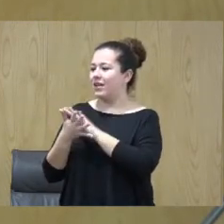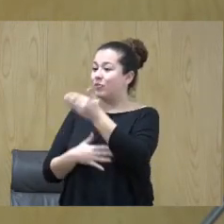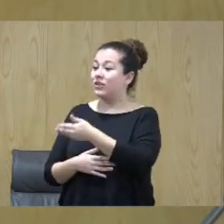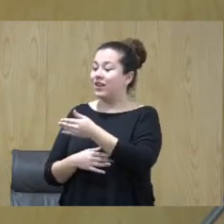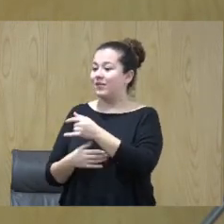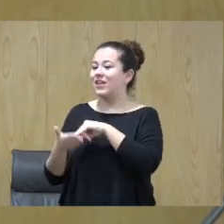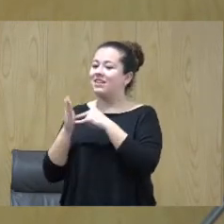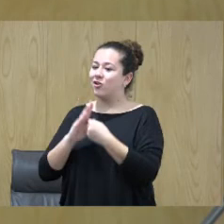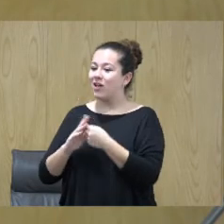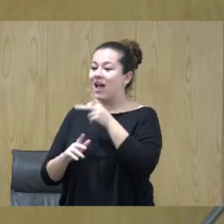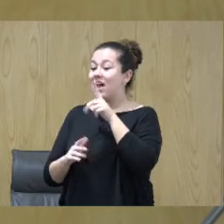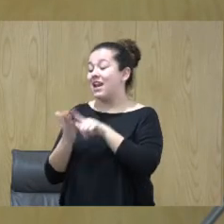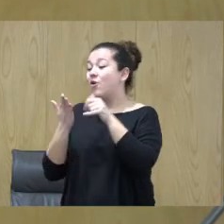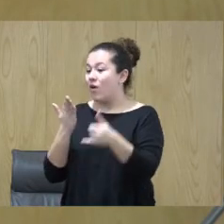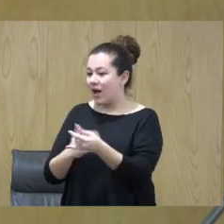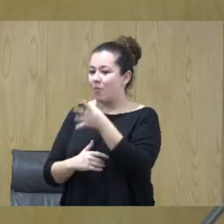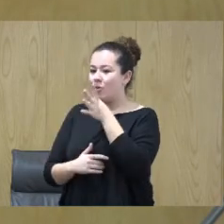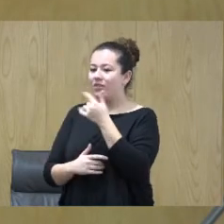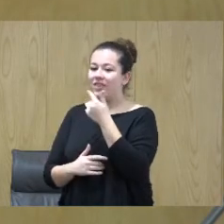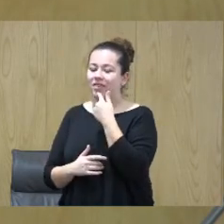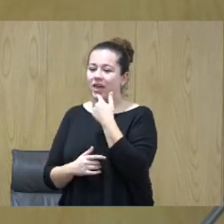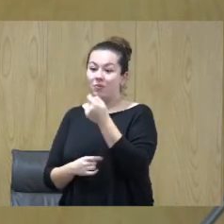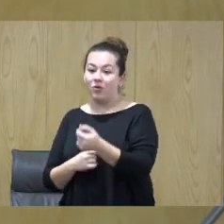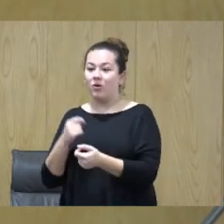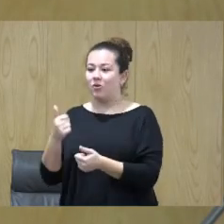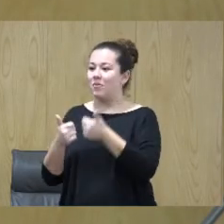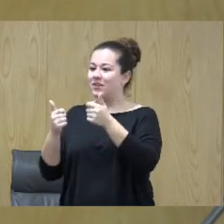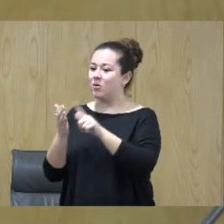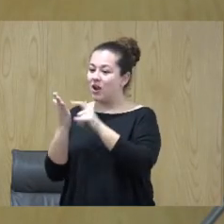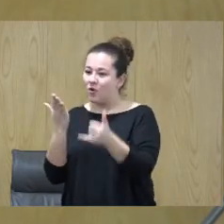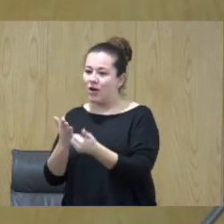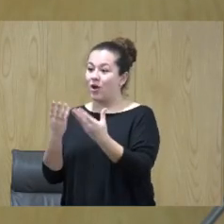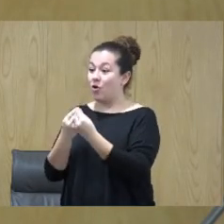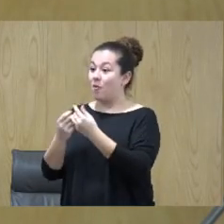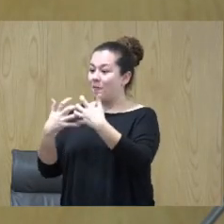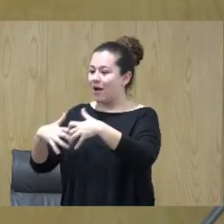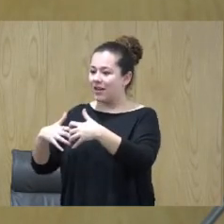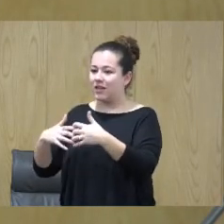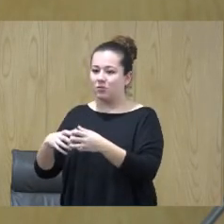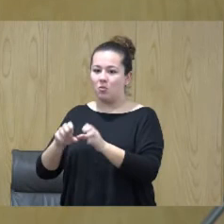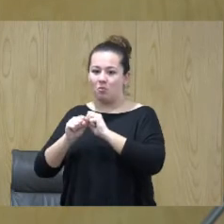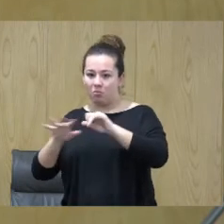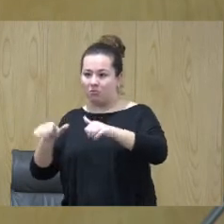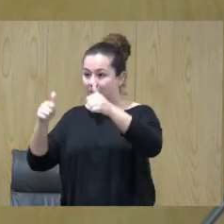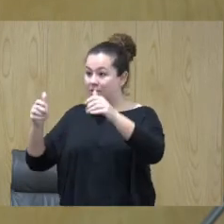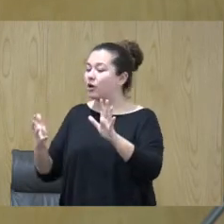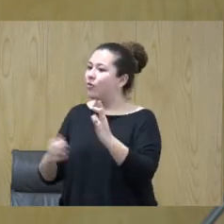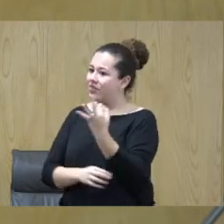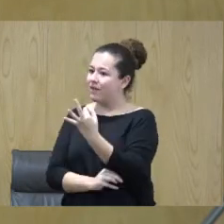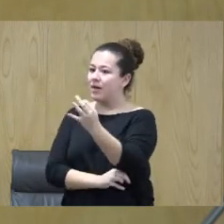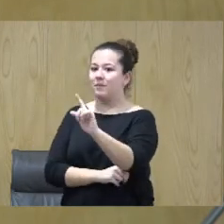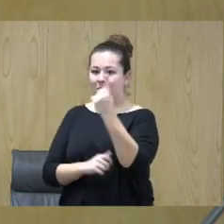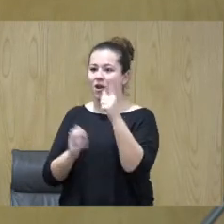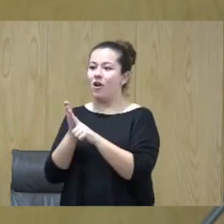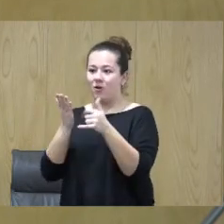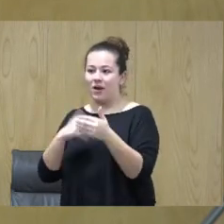del lenguaje, ¿no? Porque se dicen que hay cada vez más impulso del lenguaje con las máquinas, pero bueno, primero tendrá que haber un lenguaje para